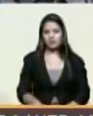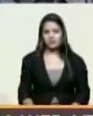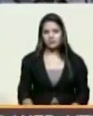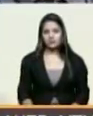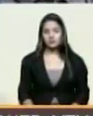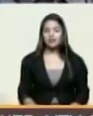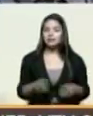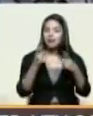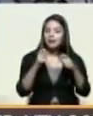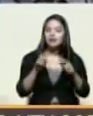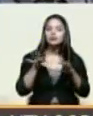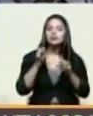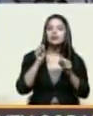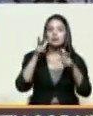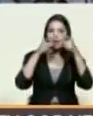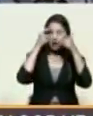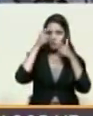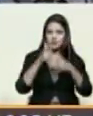tratando de escuchar a Hugo Chávez,